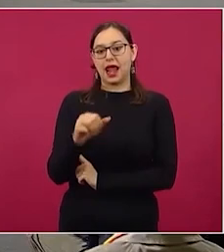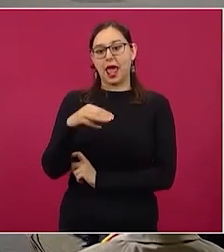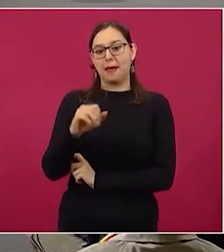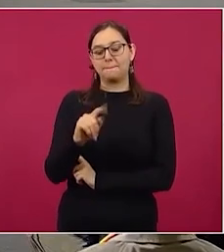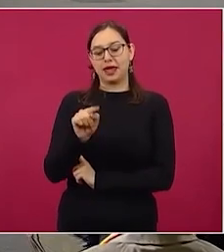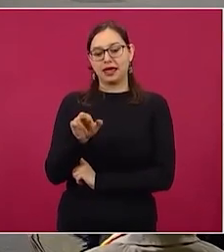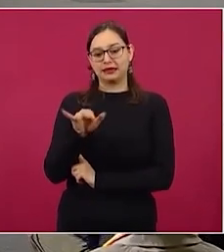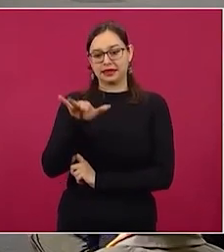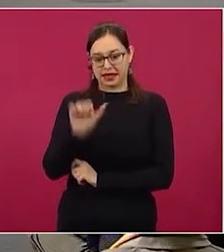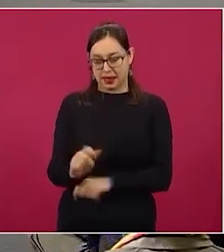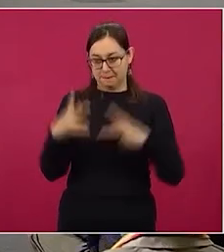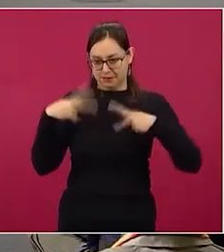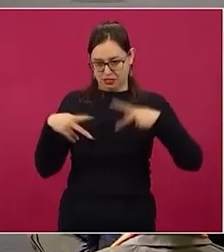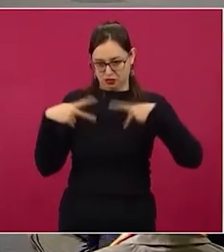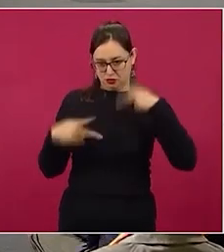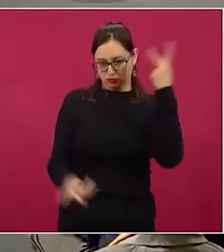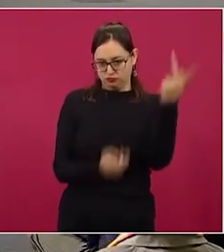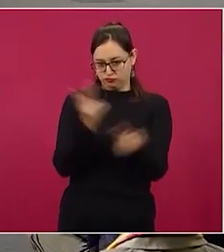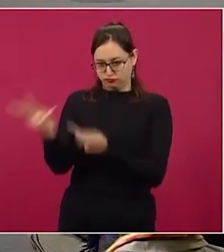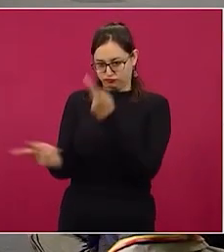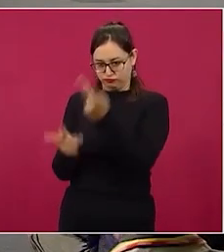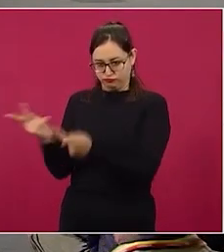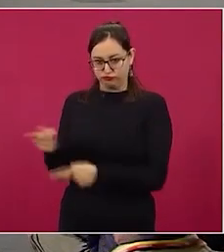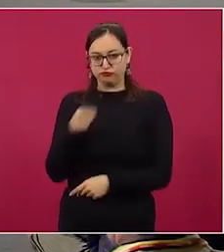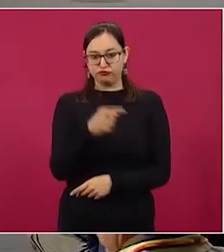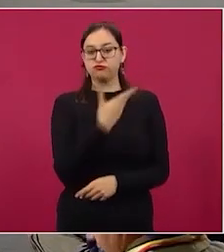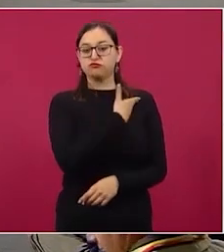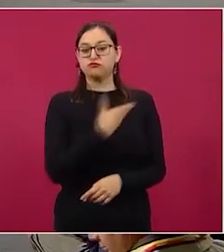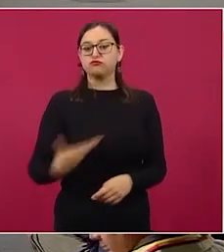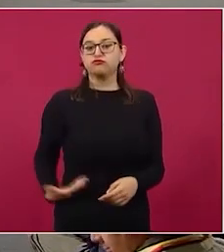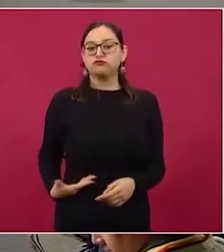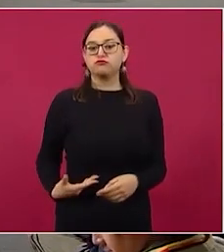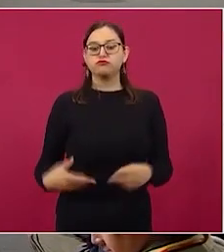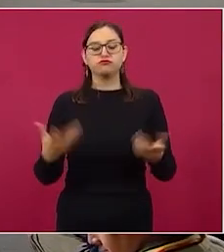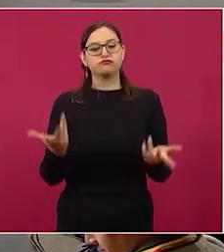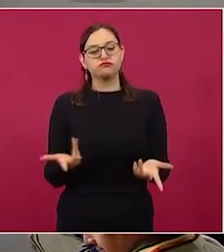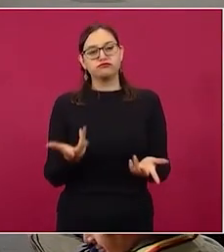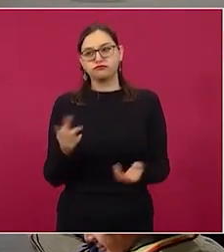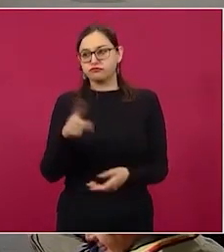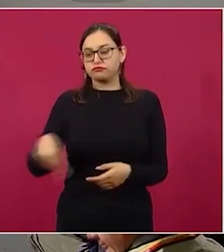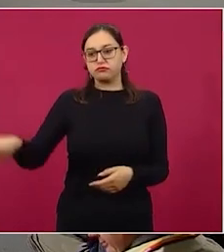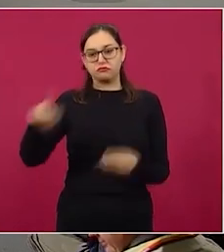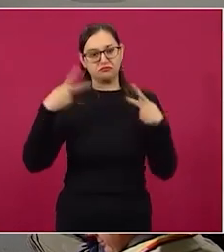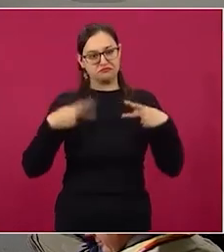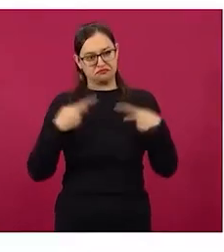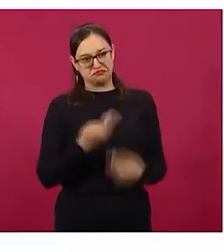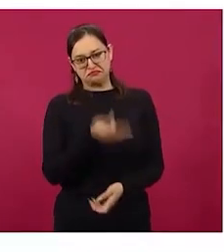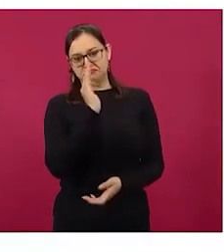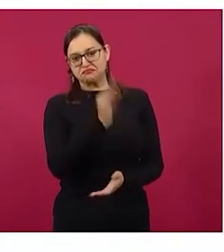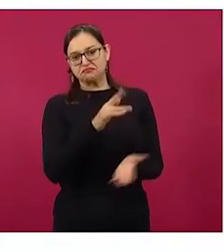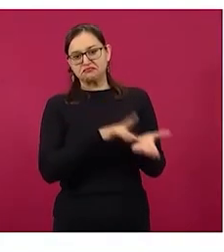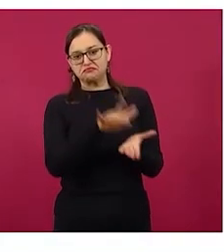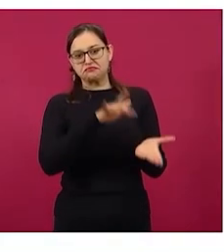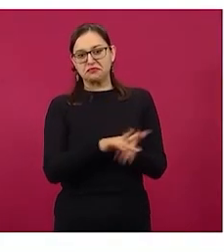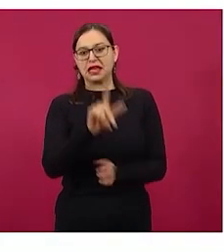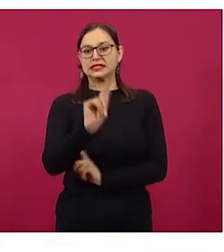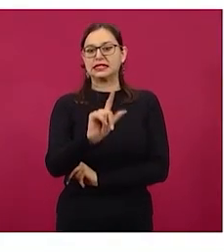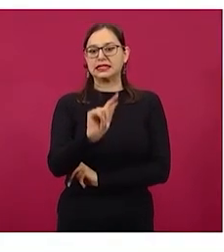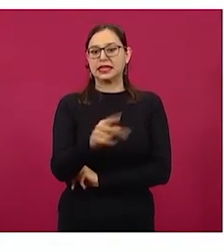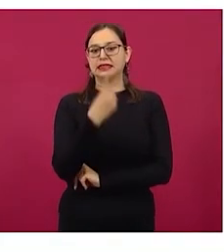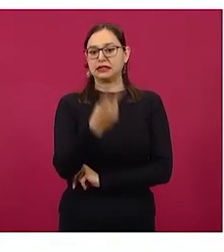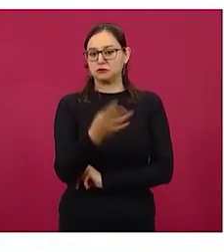el presidente López Obrador tiene el 72% de aprobación, es la encuesta de parametría.